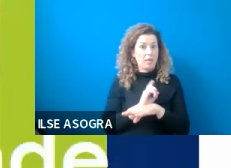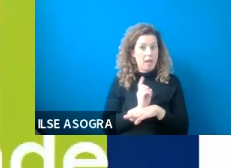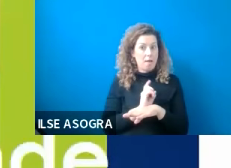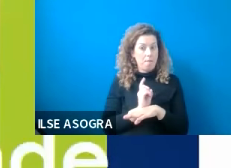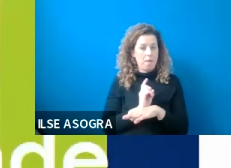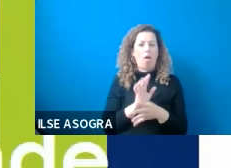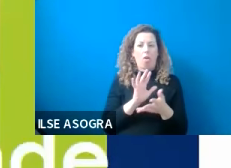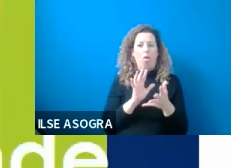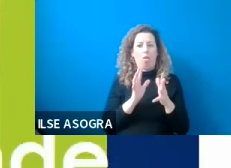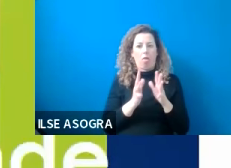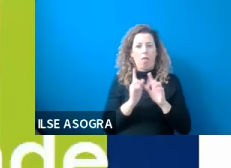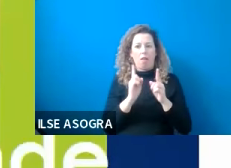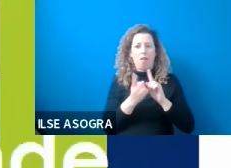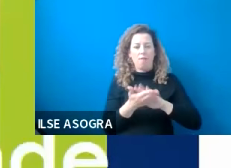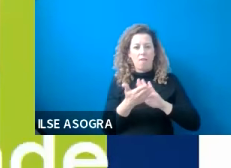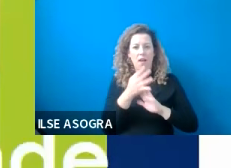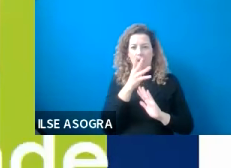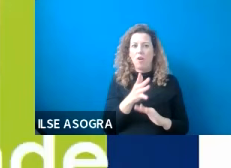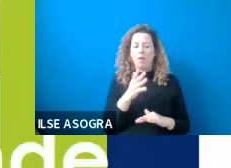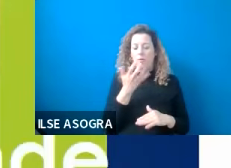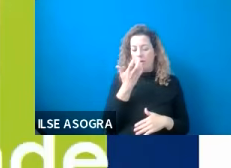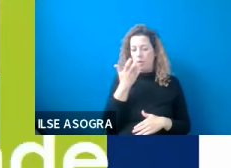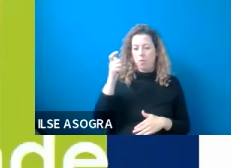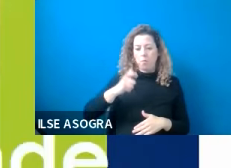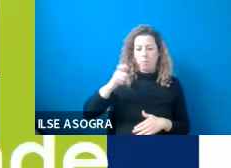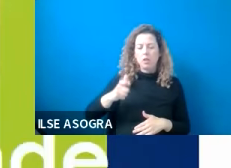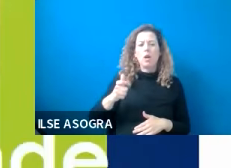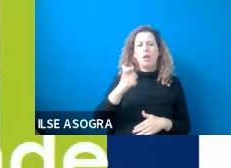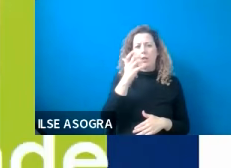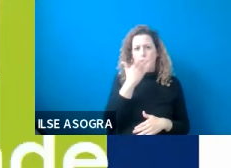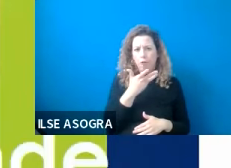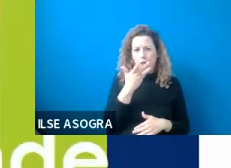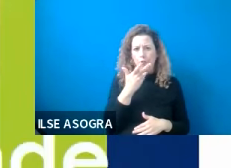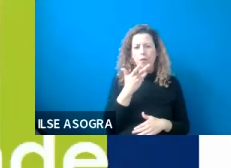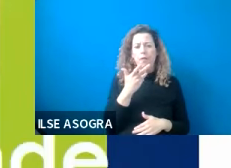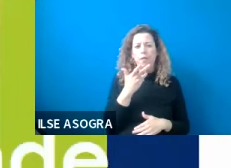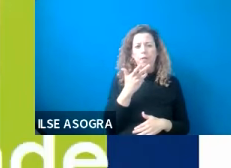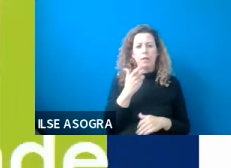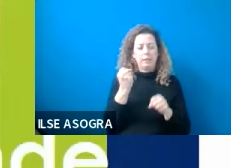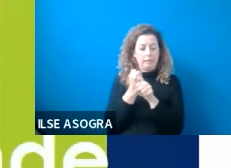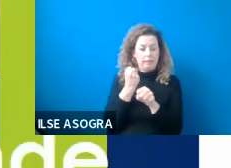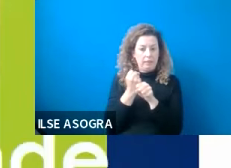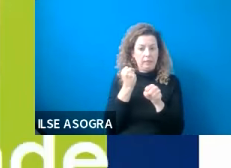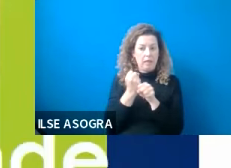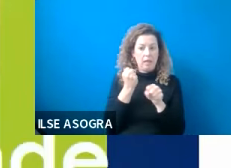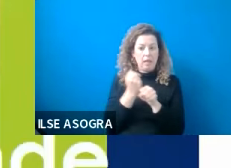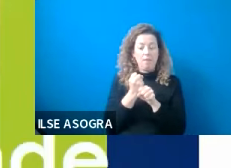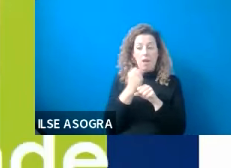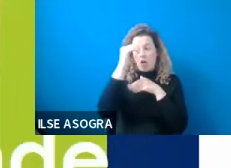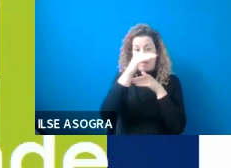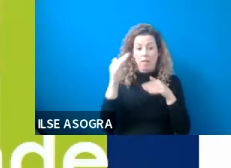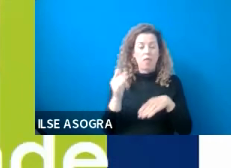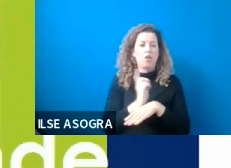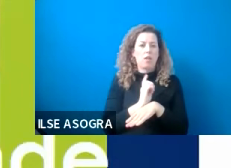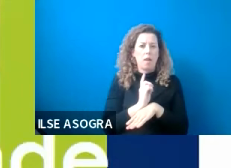transformación en este momento. Para aquellas personas que desconozcan el trabajo de atención temprana,